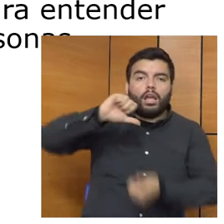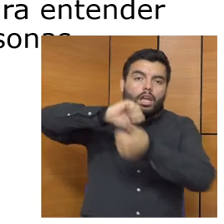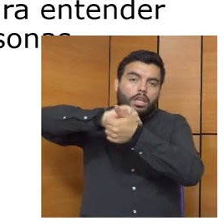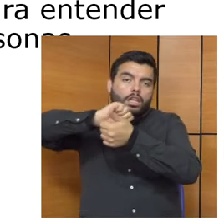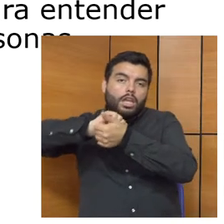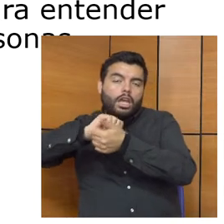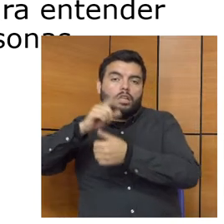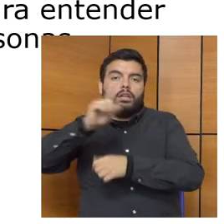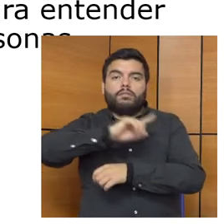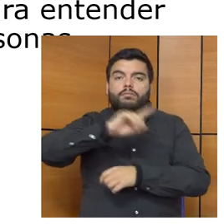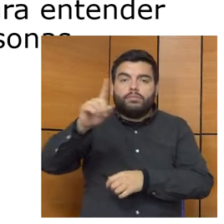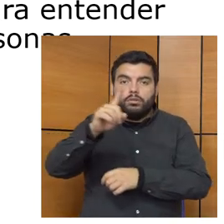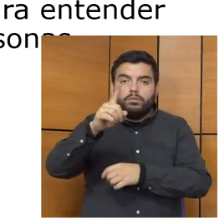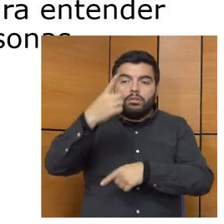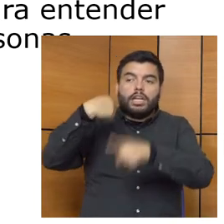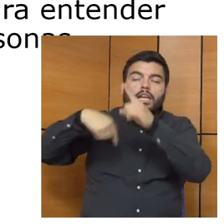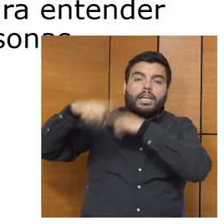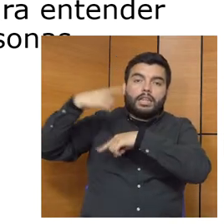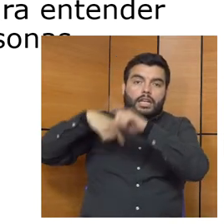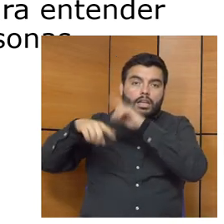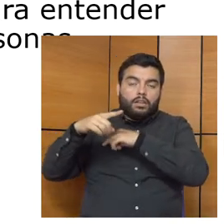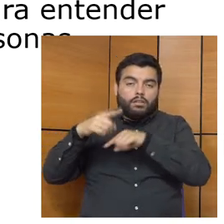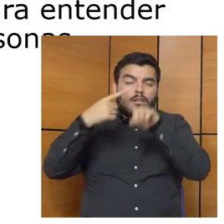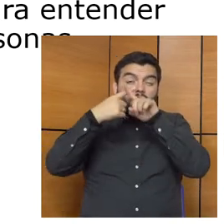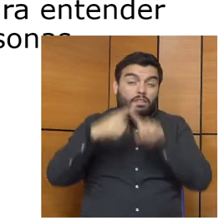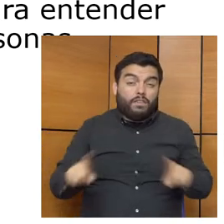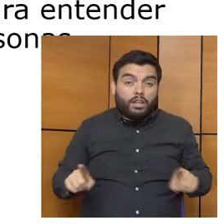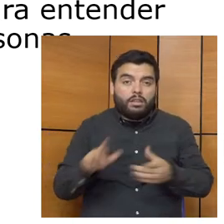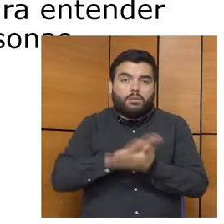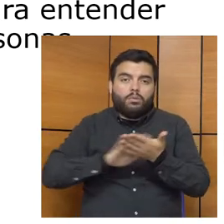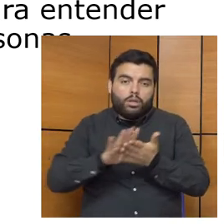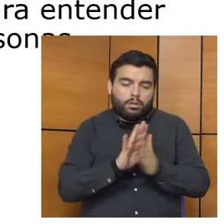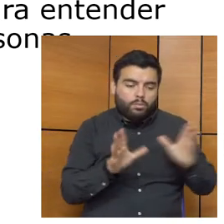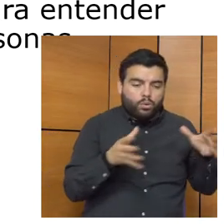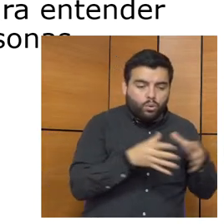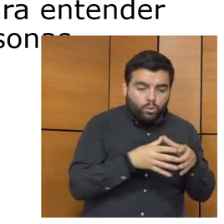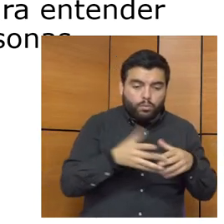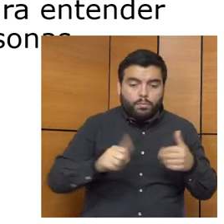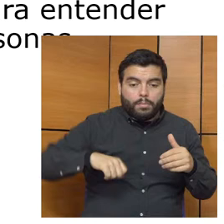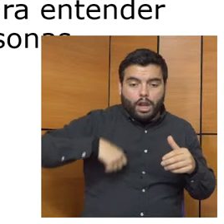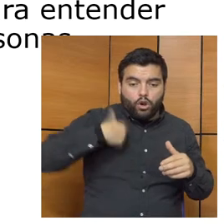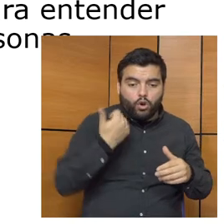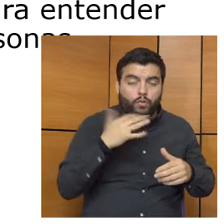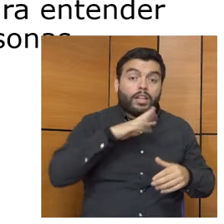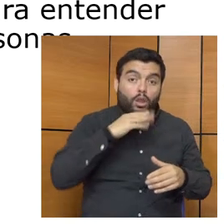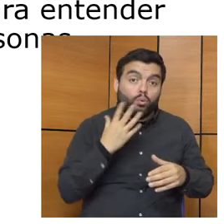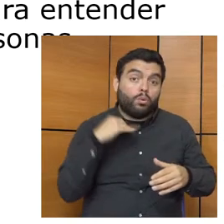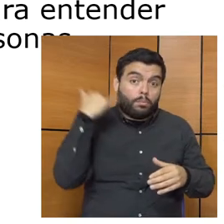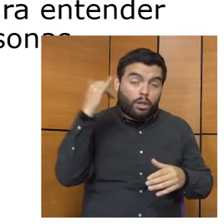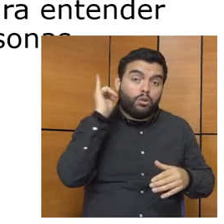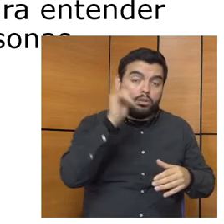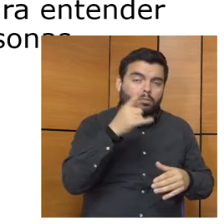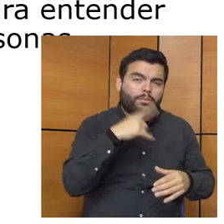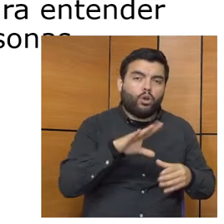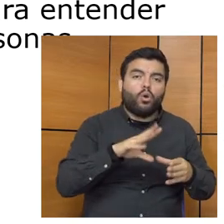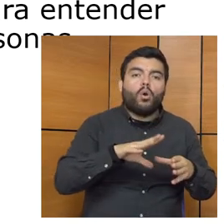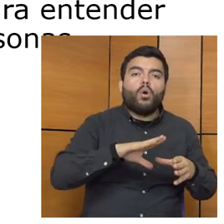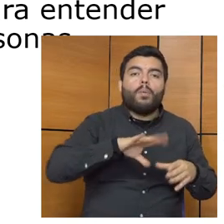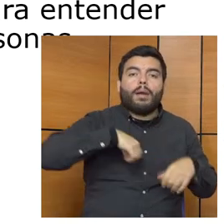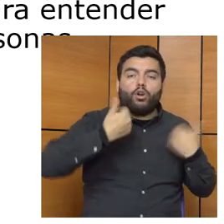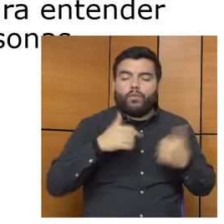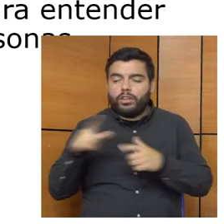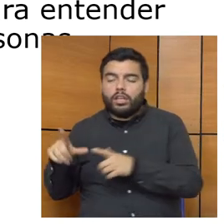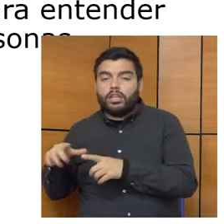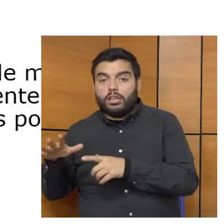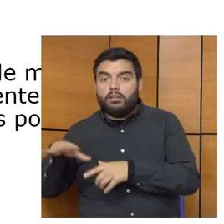género, ni... No, aparecen estas dos grandes variables, son las que confluyen en esta tecnología. Y como sabemos